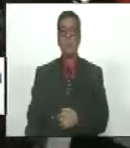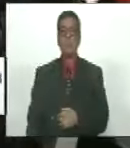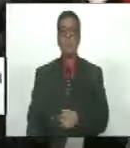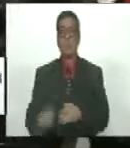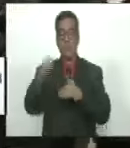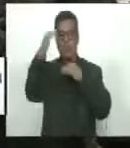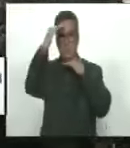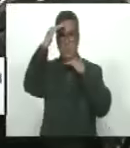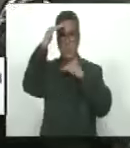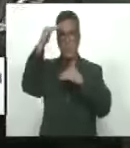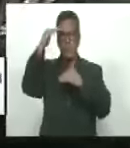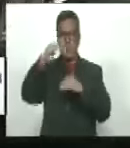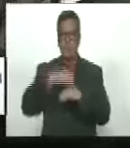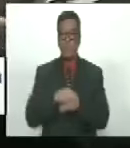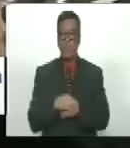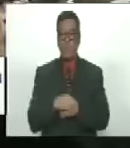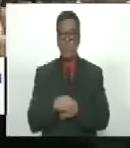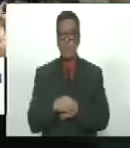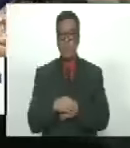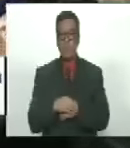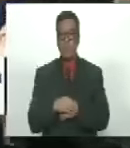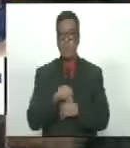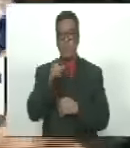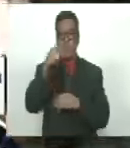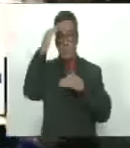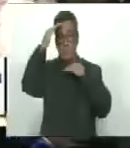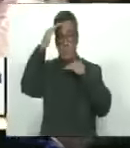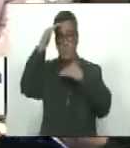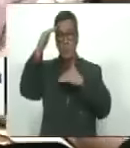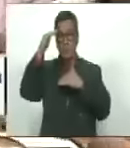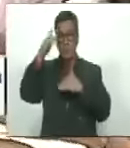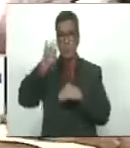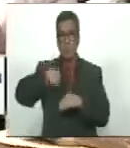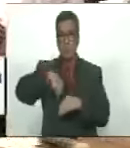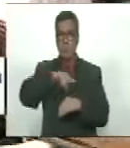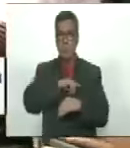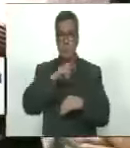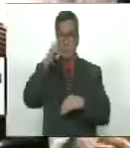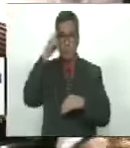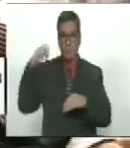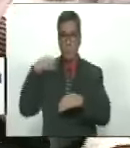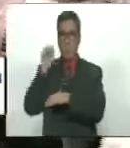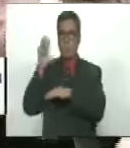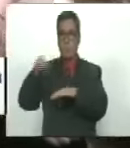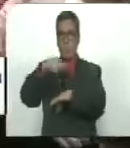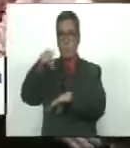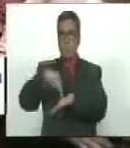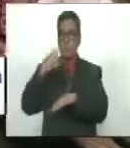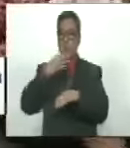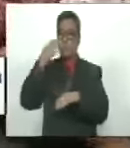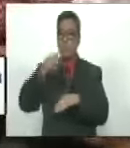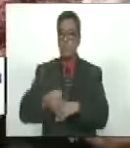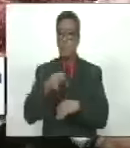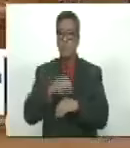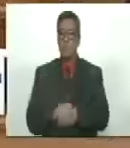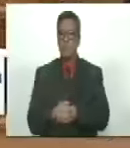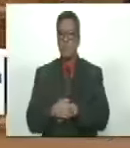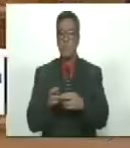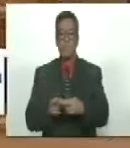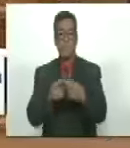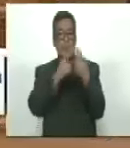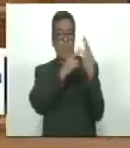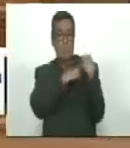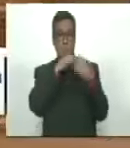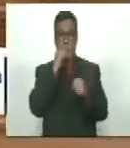Los saludo. Y con el saludo, nuestro homenaje, porque esta Asamblea Nacional, sin lugar a duda, ha asumido